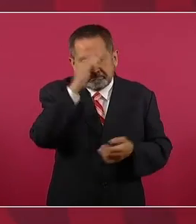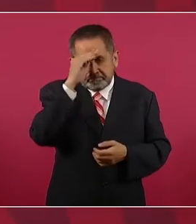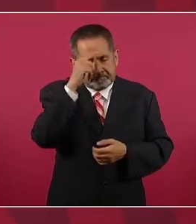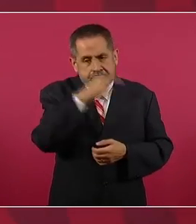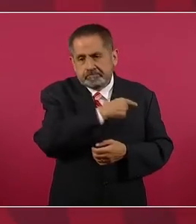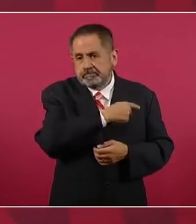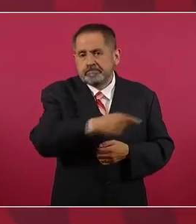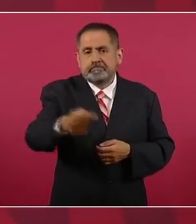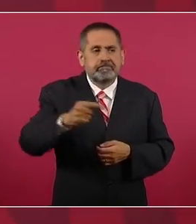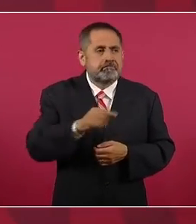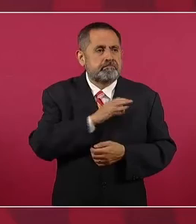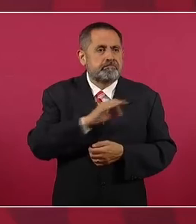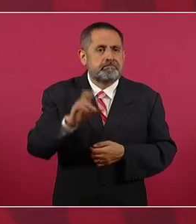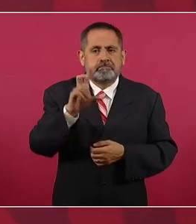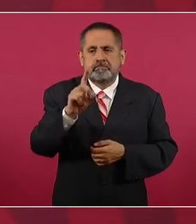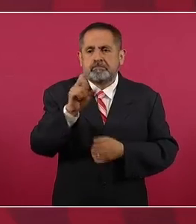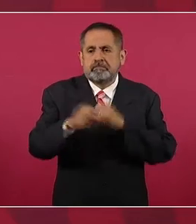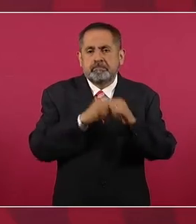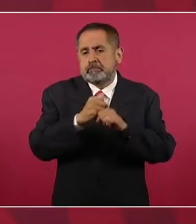más de 3 décadas.